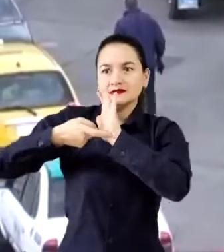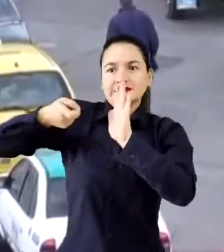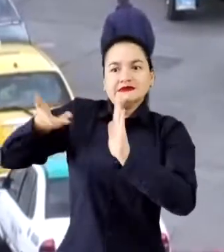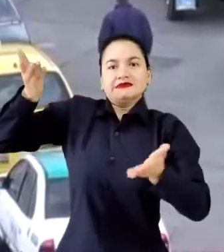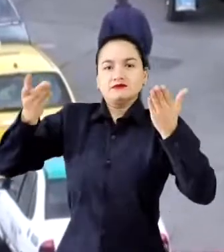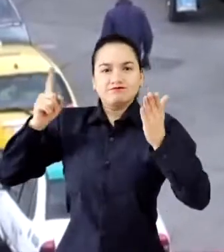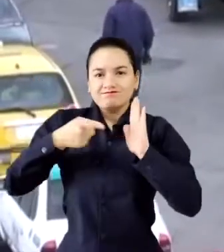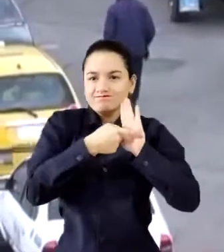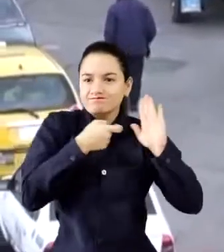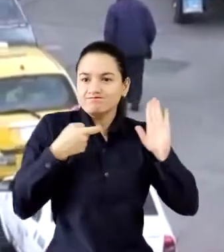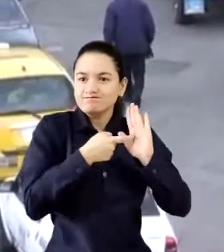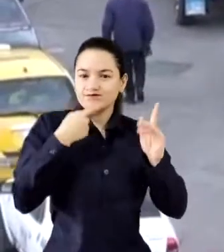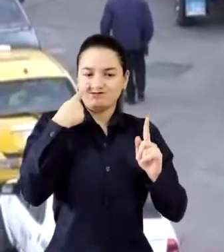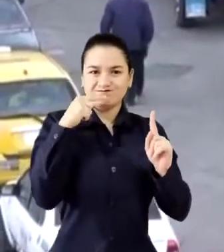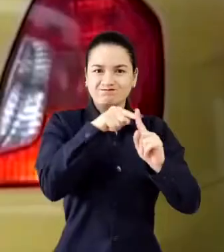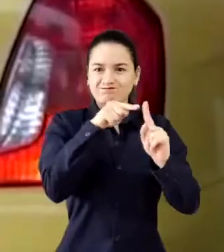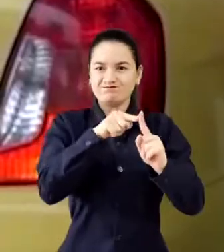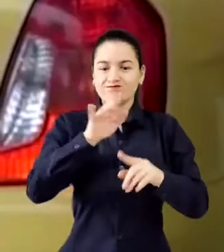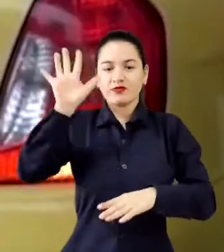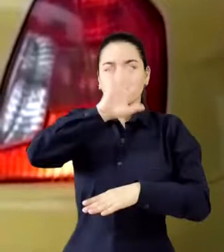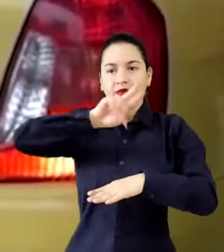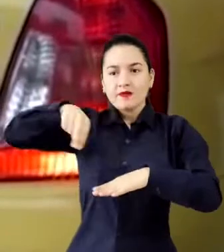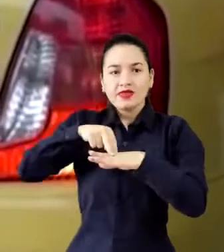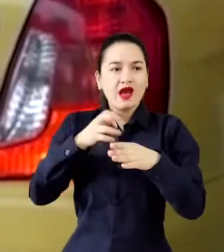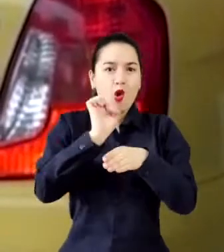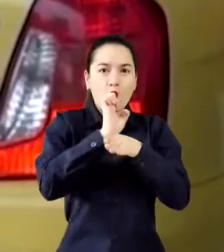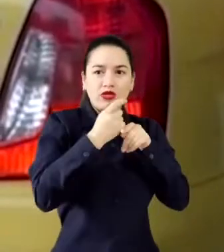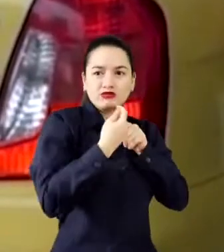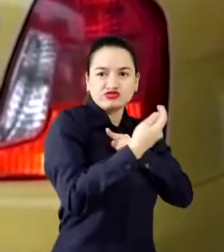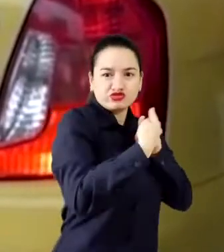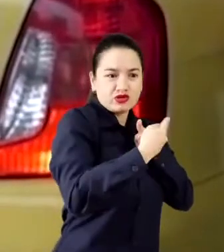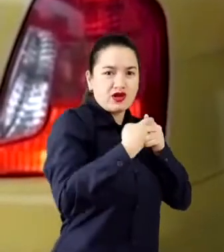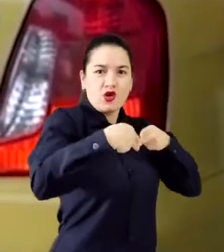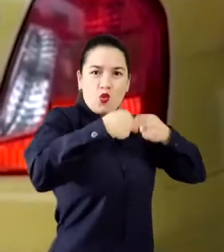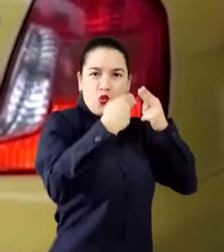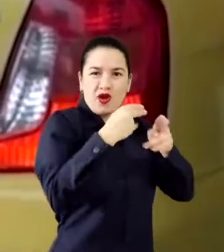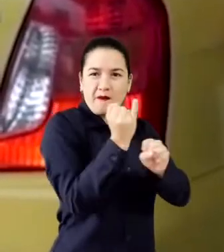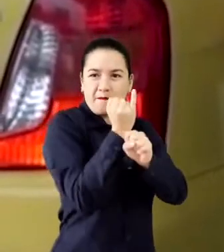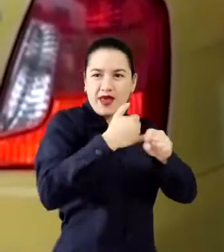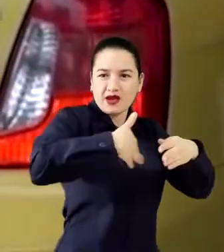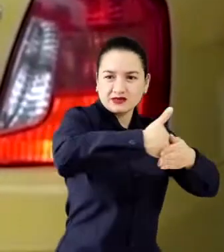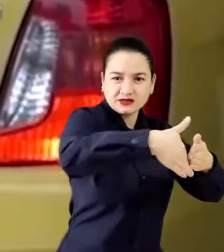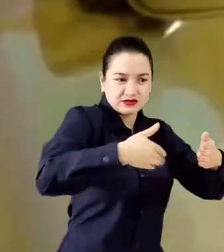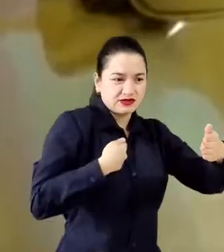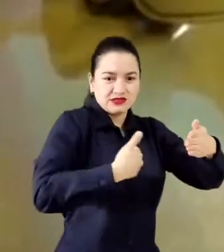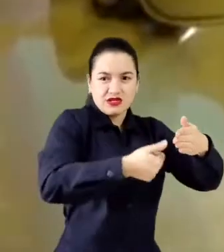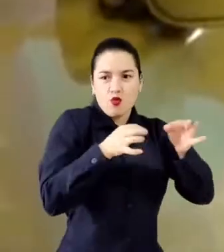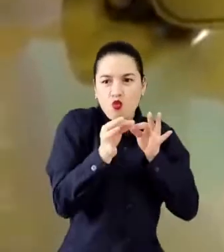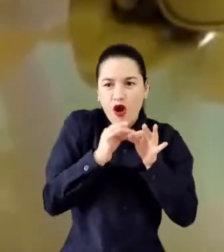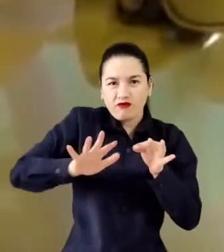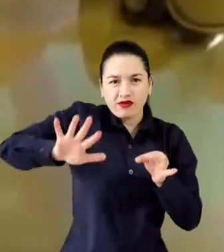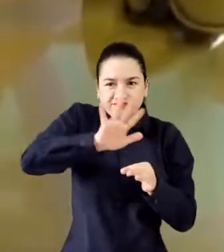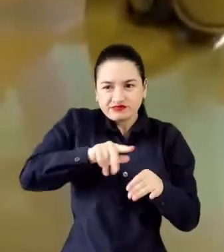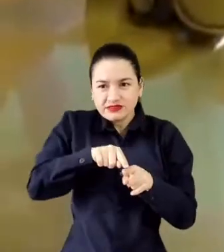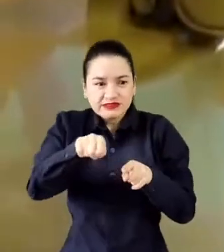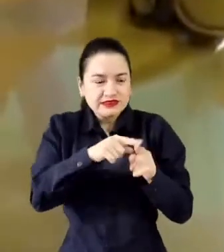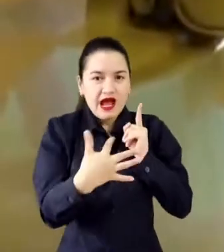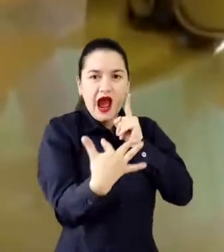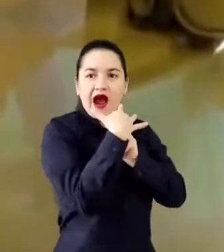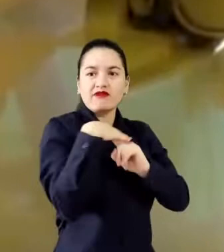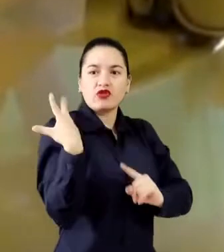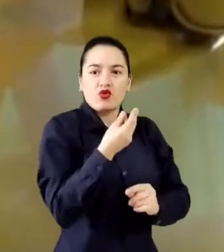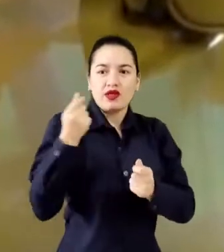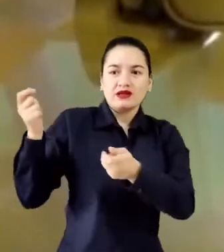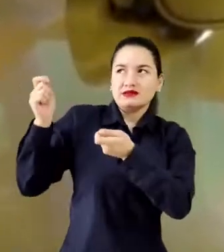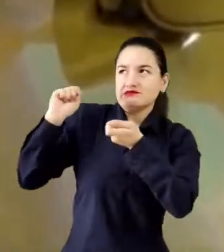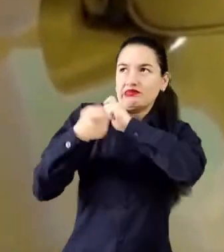los departamentos de frontera, pues a través de la ley de frontera, pues puedan hacer un control de este beneficio. Esto ha generado pues un tema